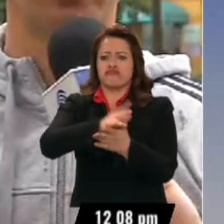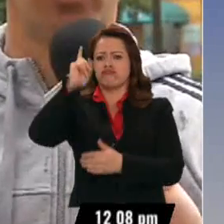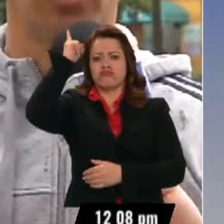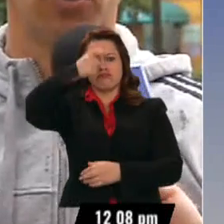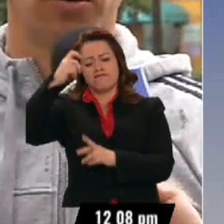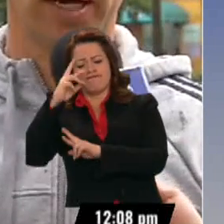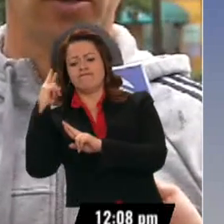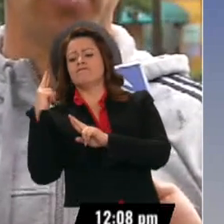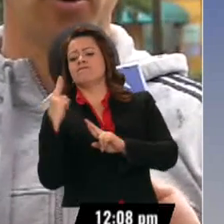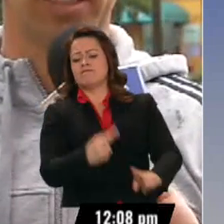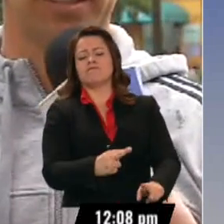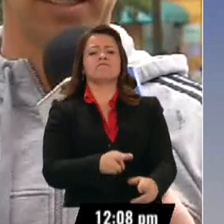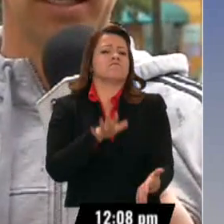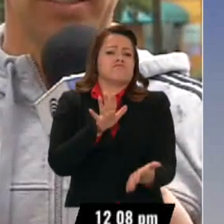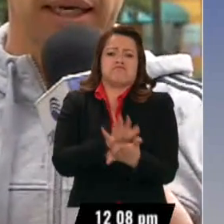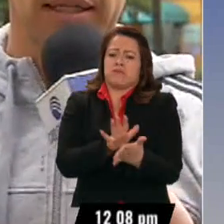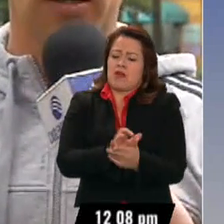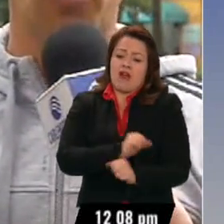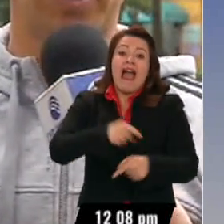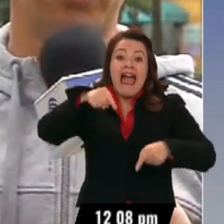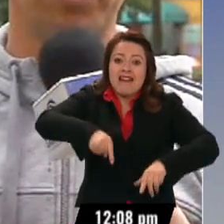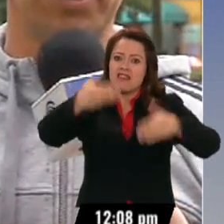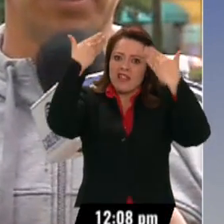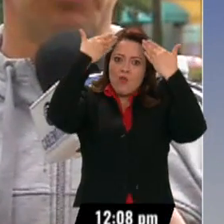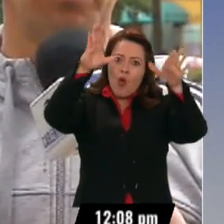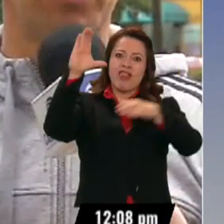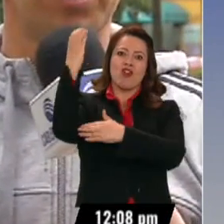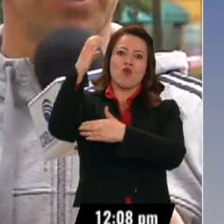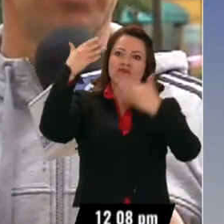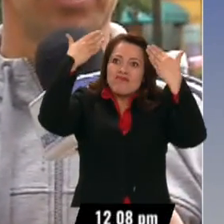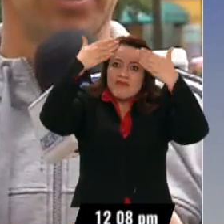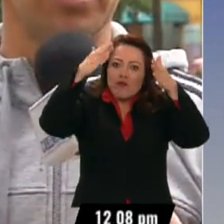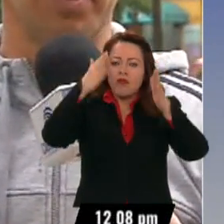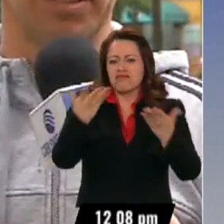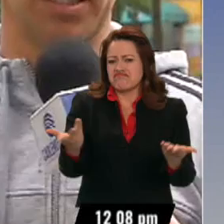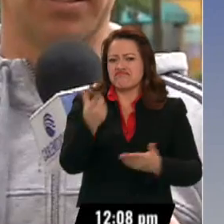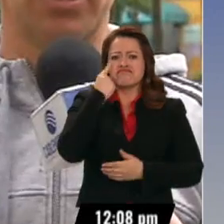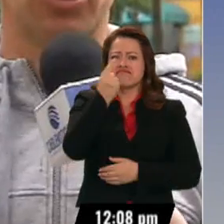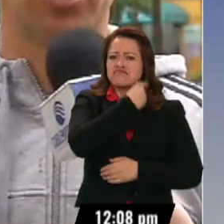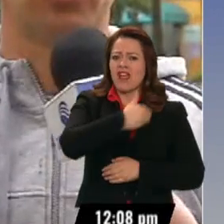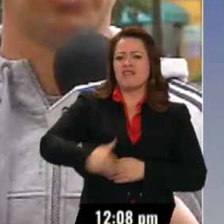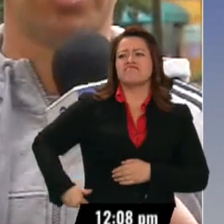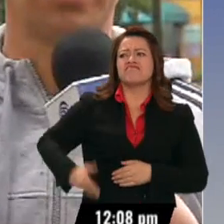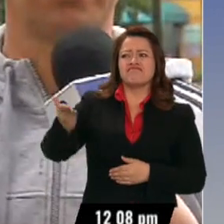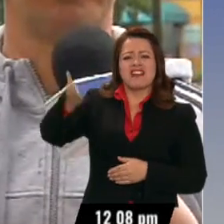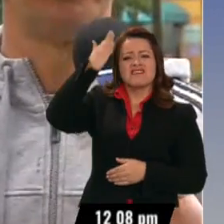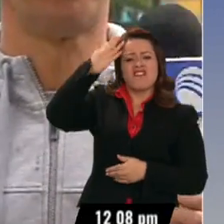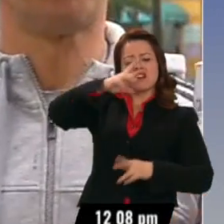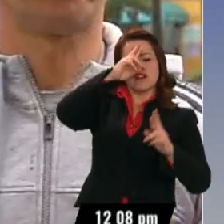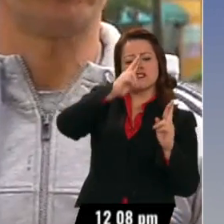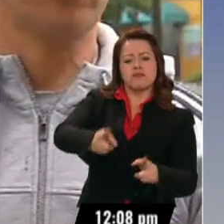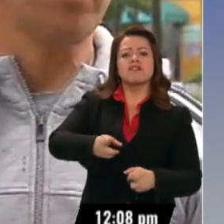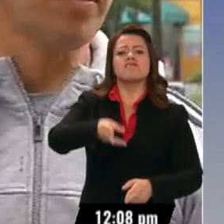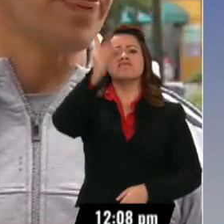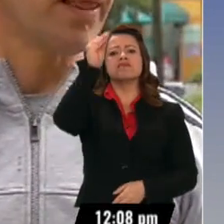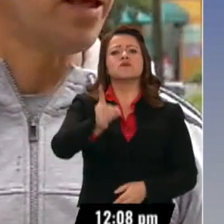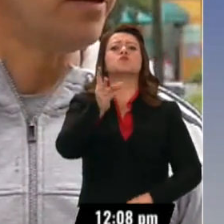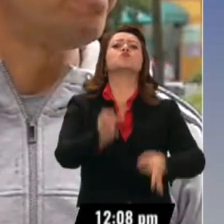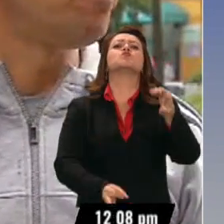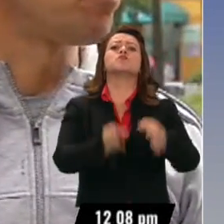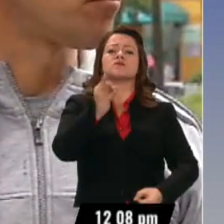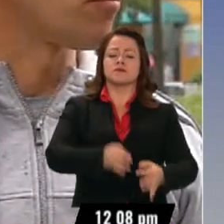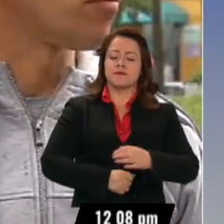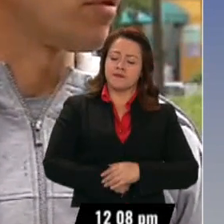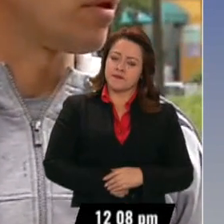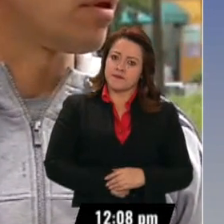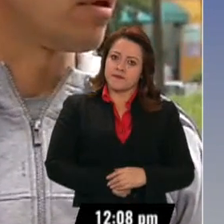respeta como corresponde a un gobierno demócrata, que es el gobierno del presidente Juan Manuel Santos, que respeta las decisiones judiciales. Bueno, según